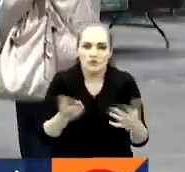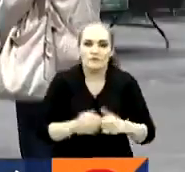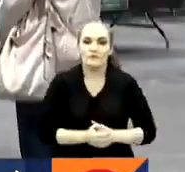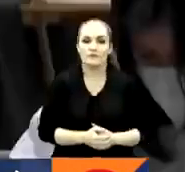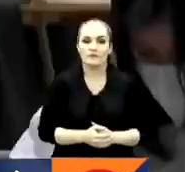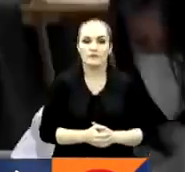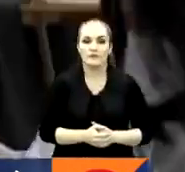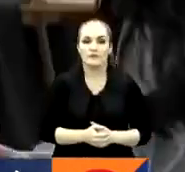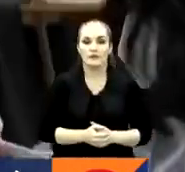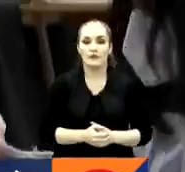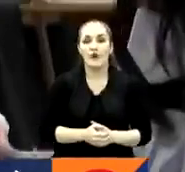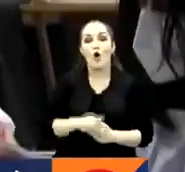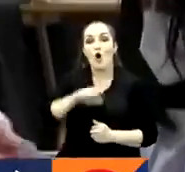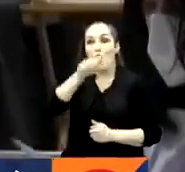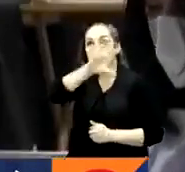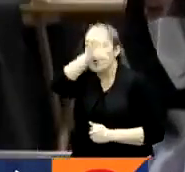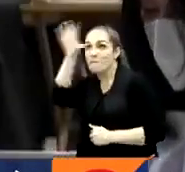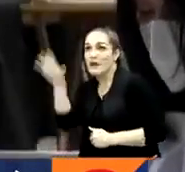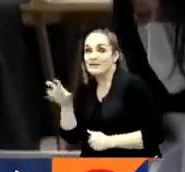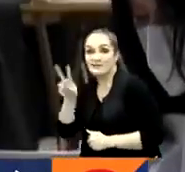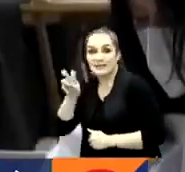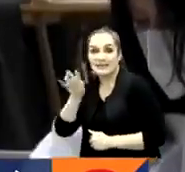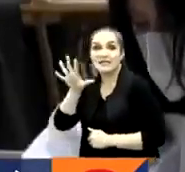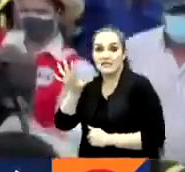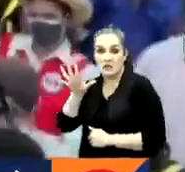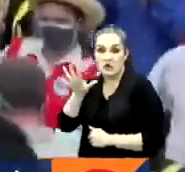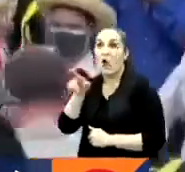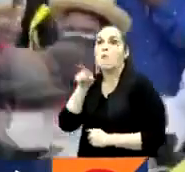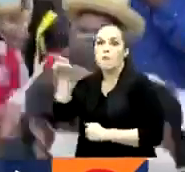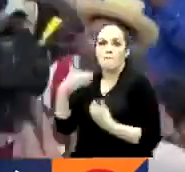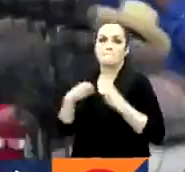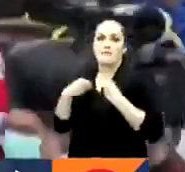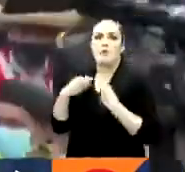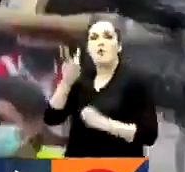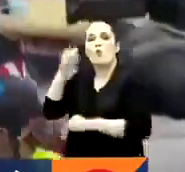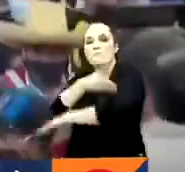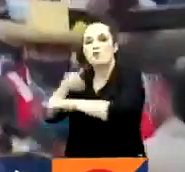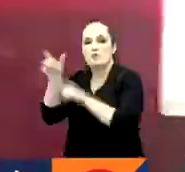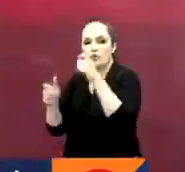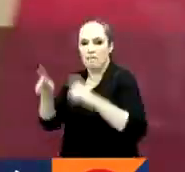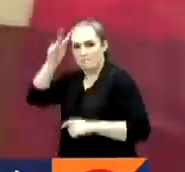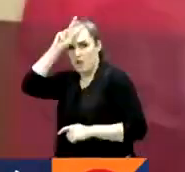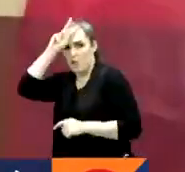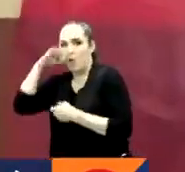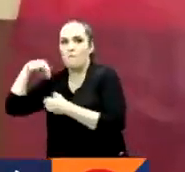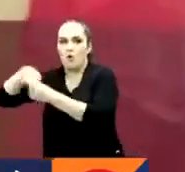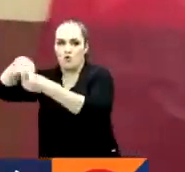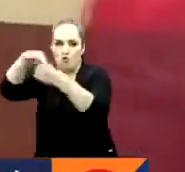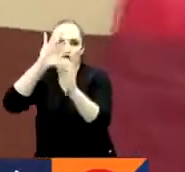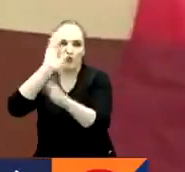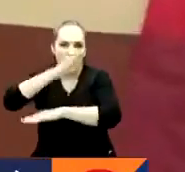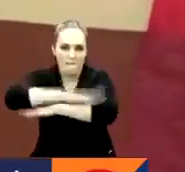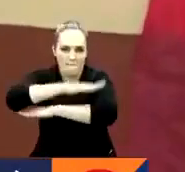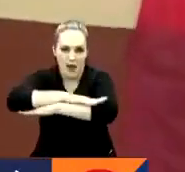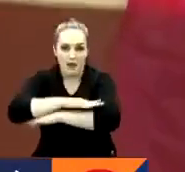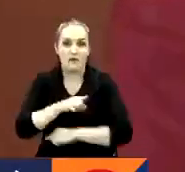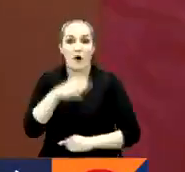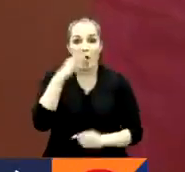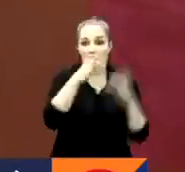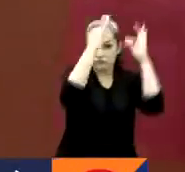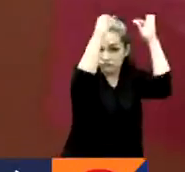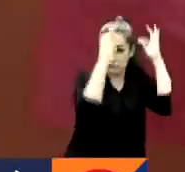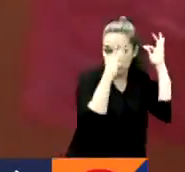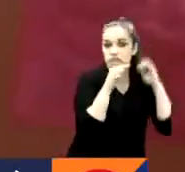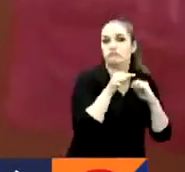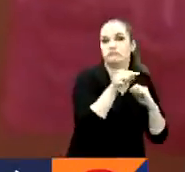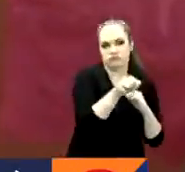de peruanos residentes en 75 países también salieron a votar. El candidato ganador de la primera vuelta, el maestro de escuela rural Pedro Castillo,